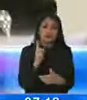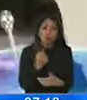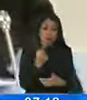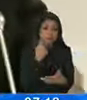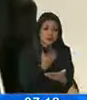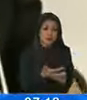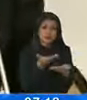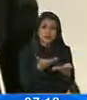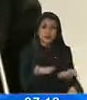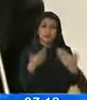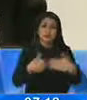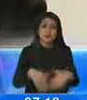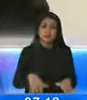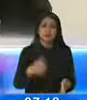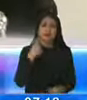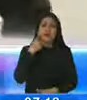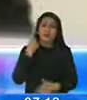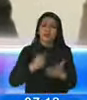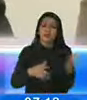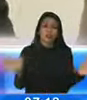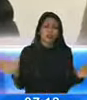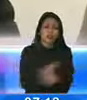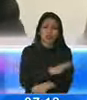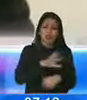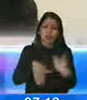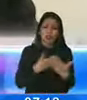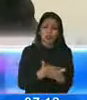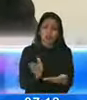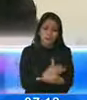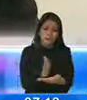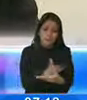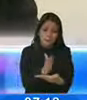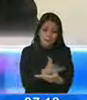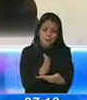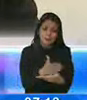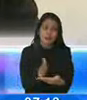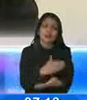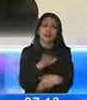tiene sentido de que conozcamos todo el proceso, porque no estamos